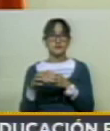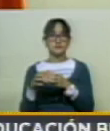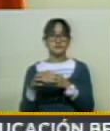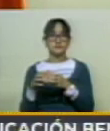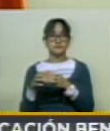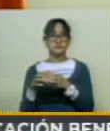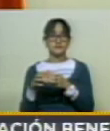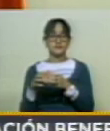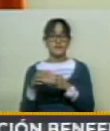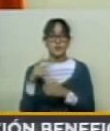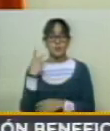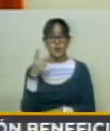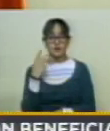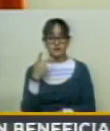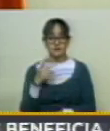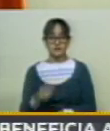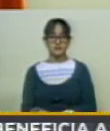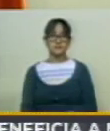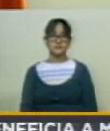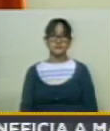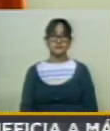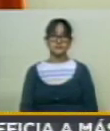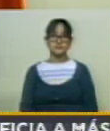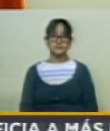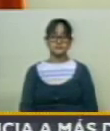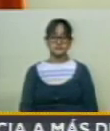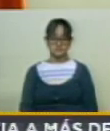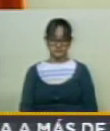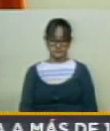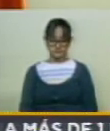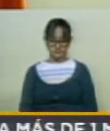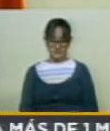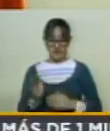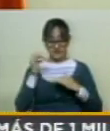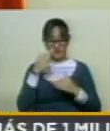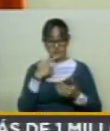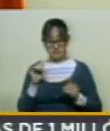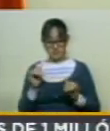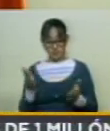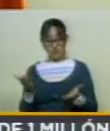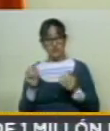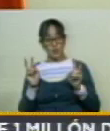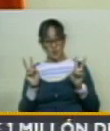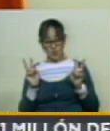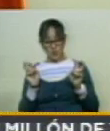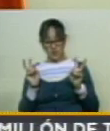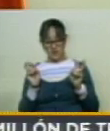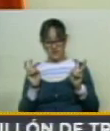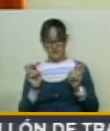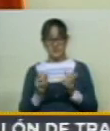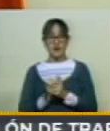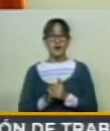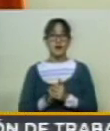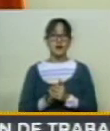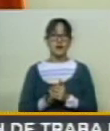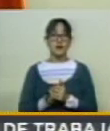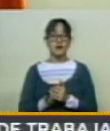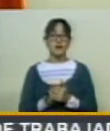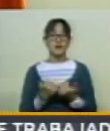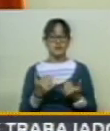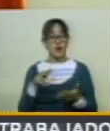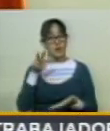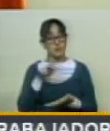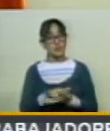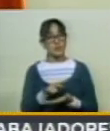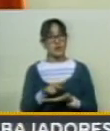de las organizaciones políticas. Es decir, para atendiendo esta solicitud nueva que nos hicieron, esto es lo que nosotros